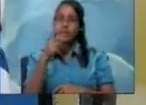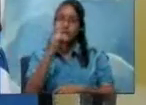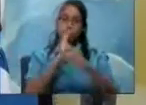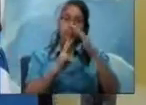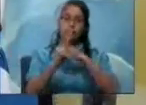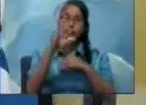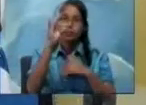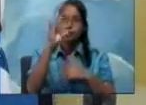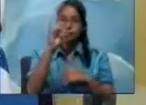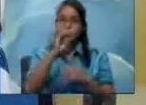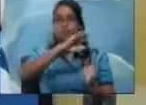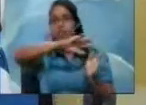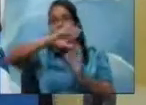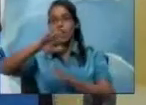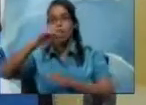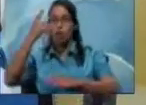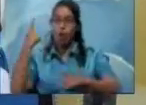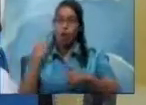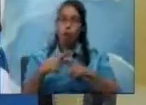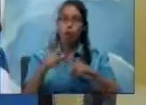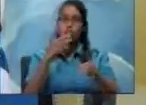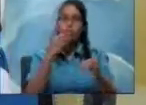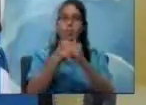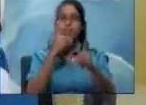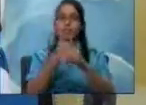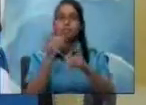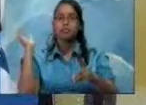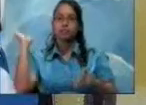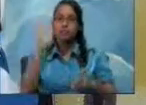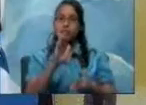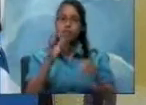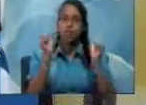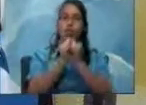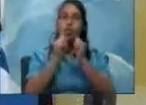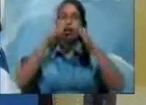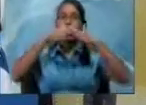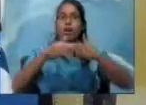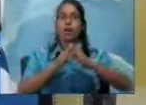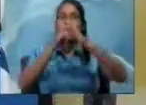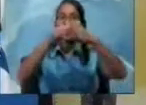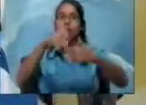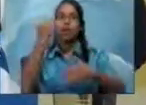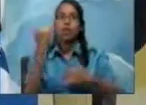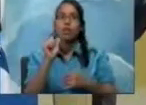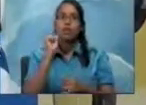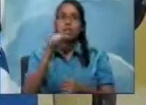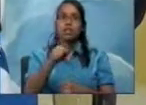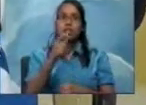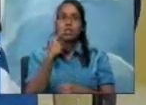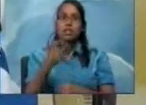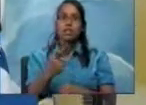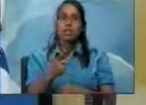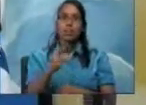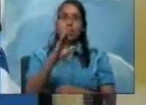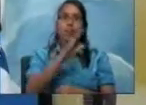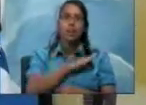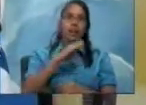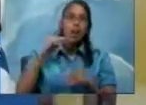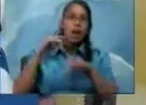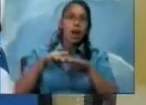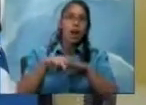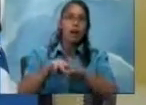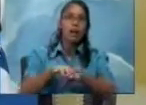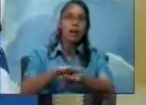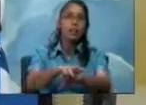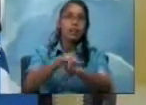los otros discípulos vinieron con La Barca Ahora sí una vida en obediencia dice Arrastrando